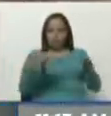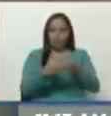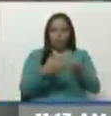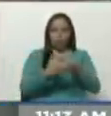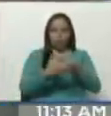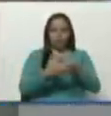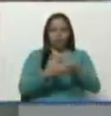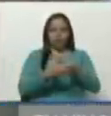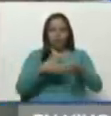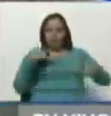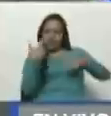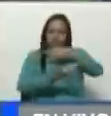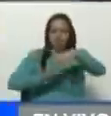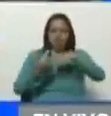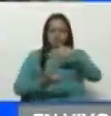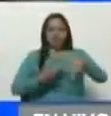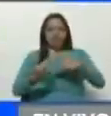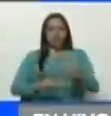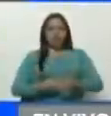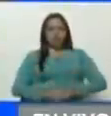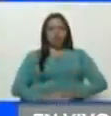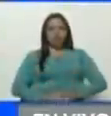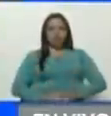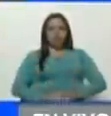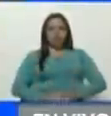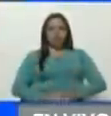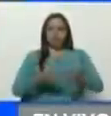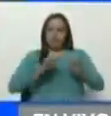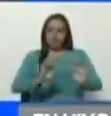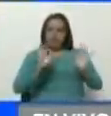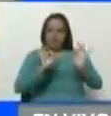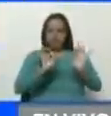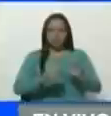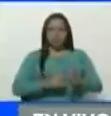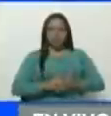organizaciones revolucionarias sobre todo.